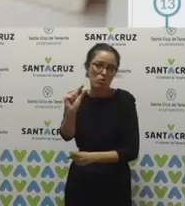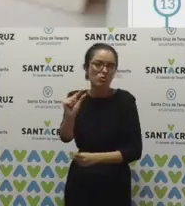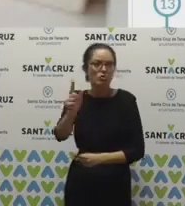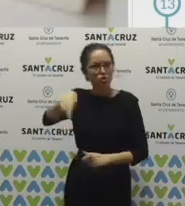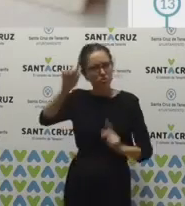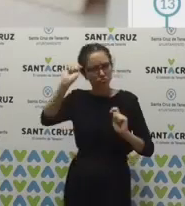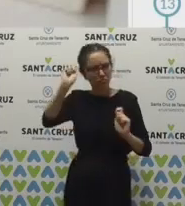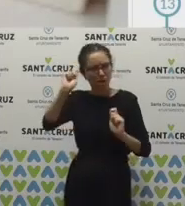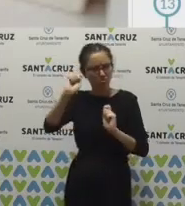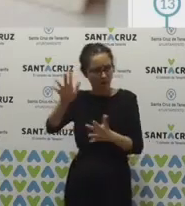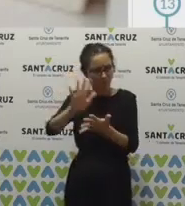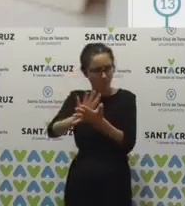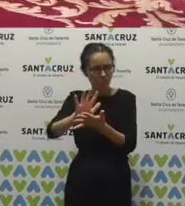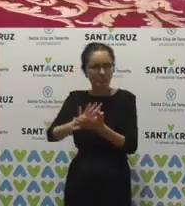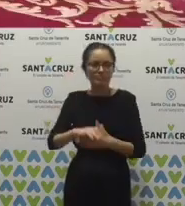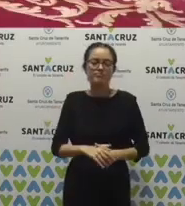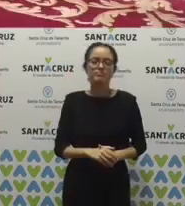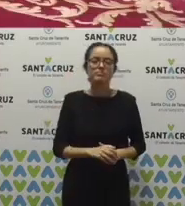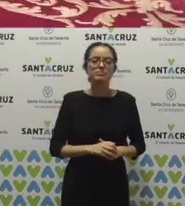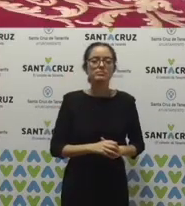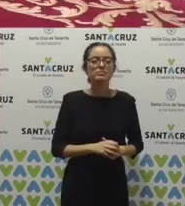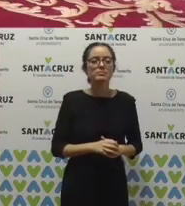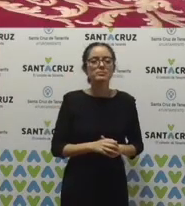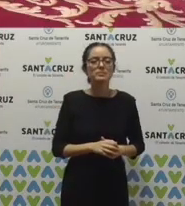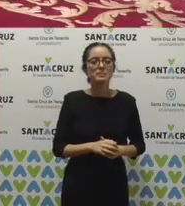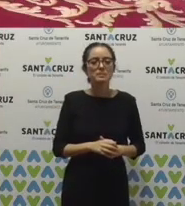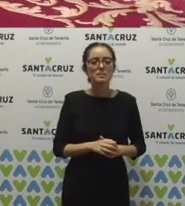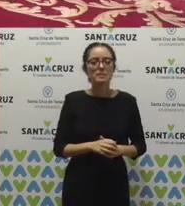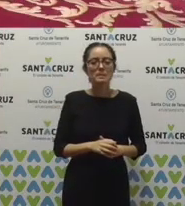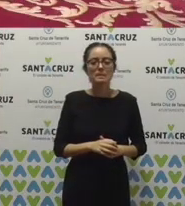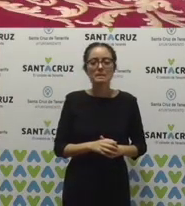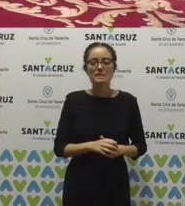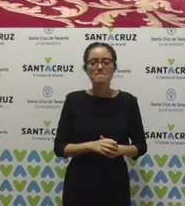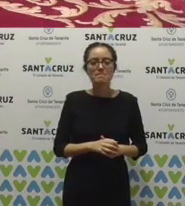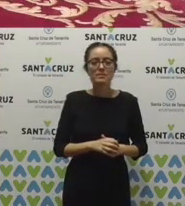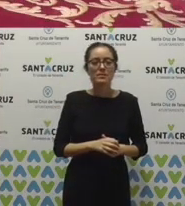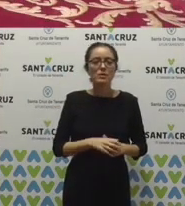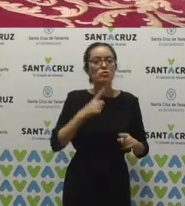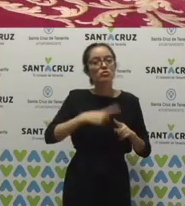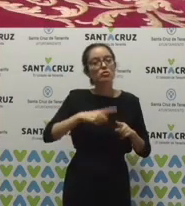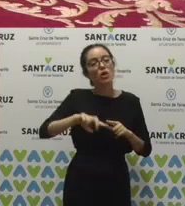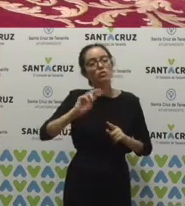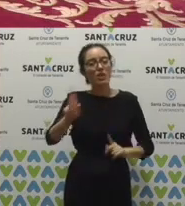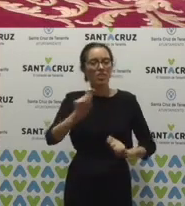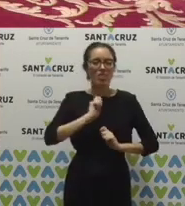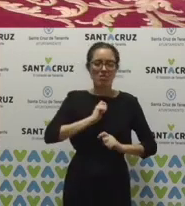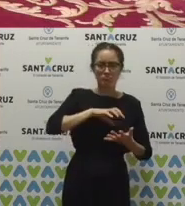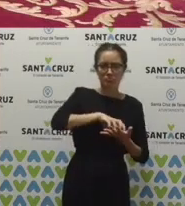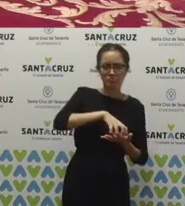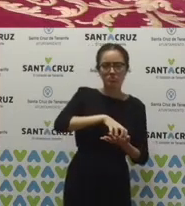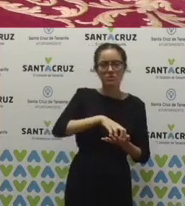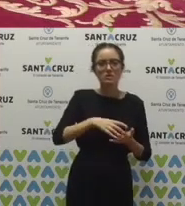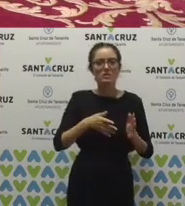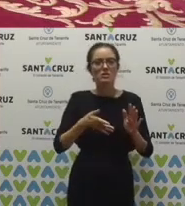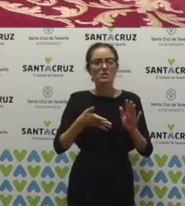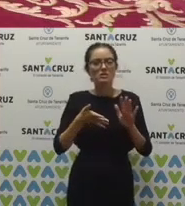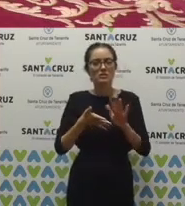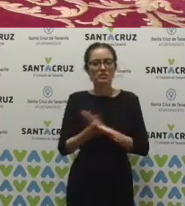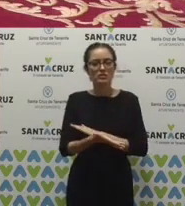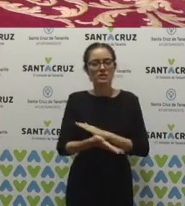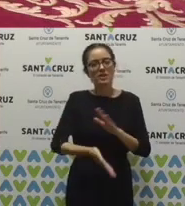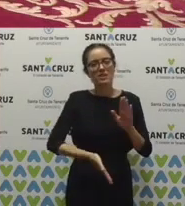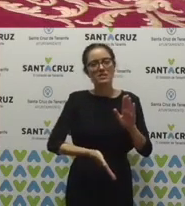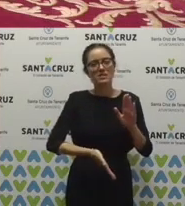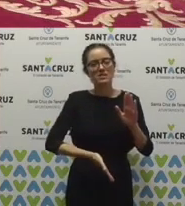eso una cosa que me genera una duda importante salir a la calle a visitar a las